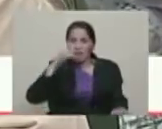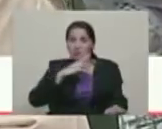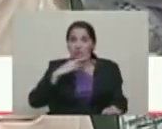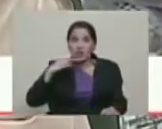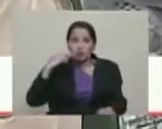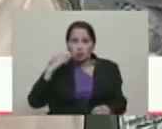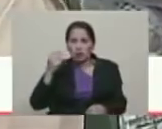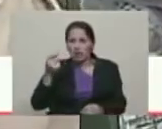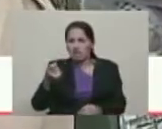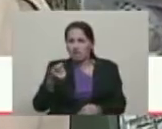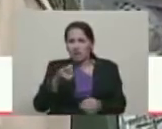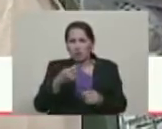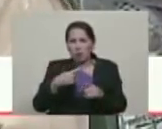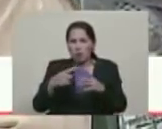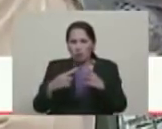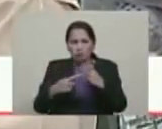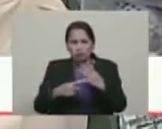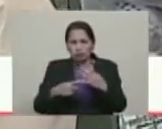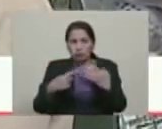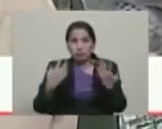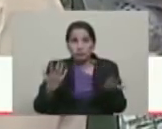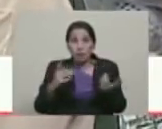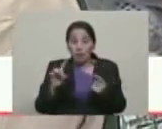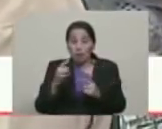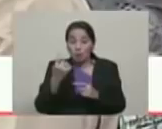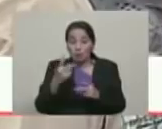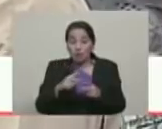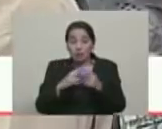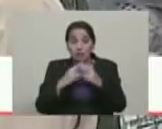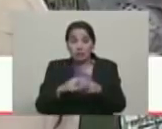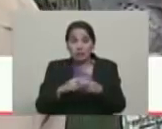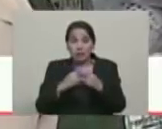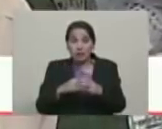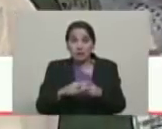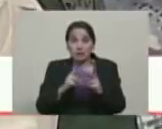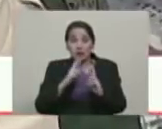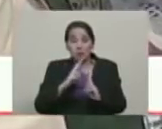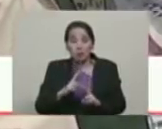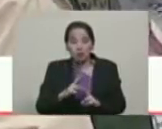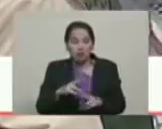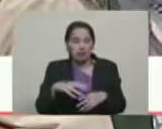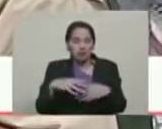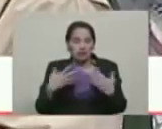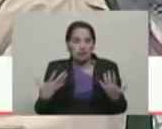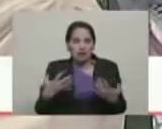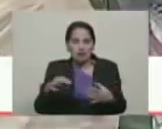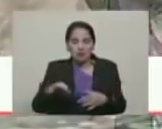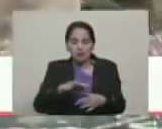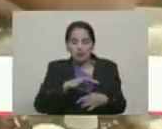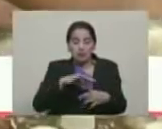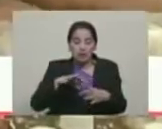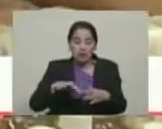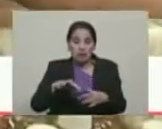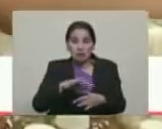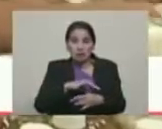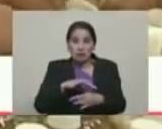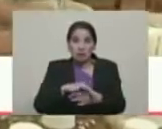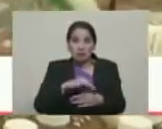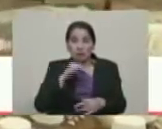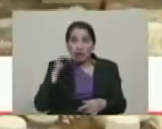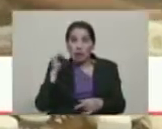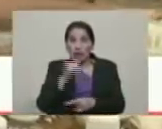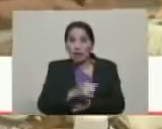etc. Este primer taller también dio como resultado una sugerencia de los semilleristas de crear una especie de decreto